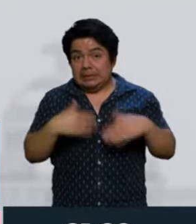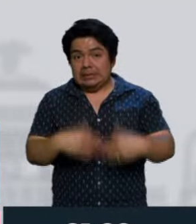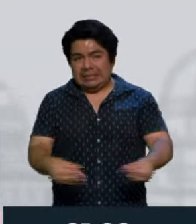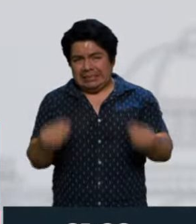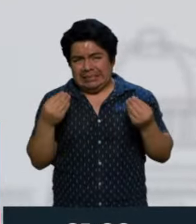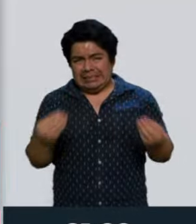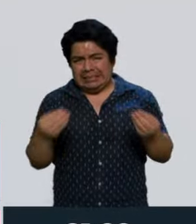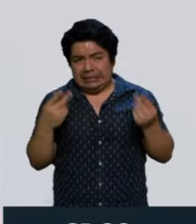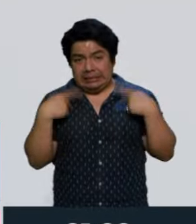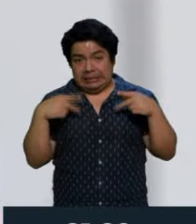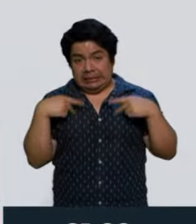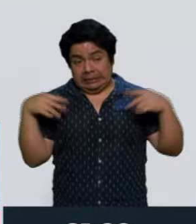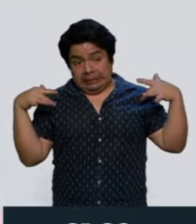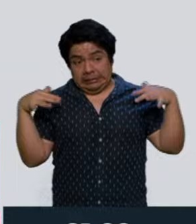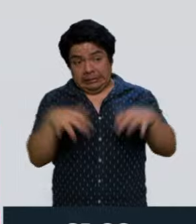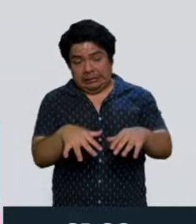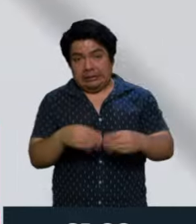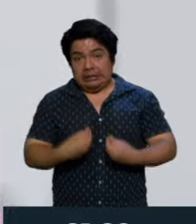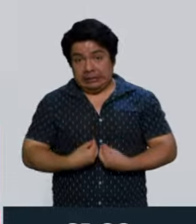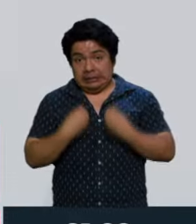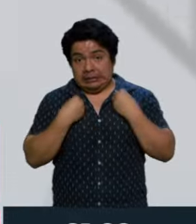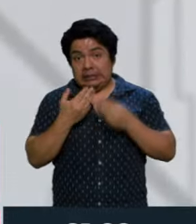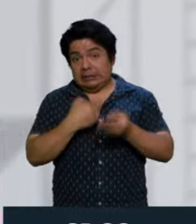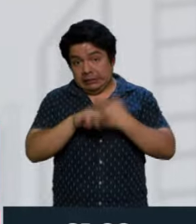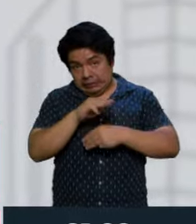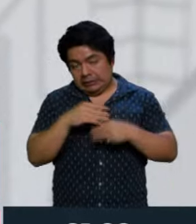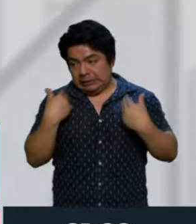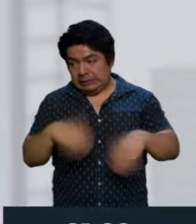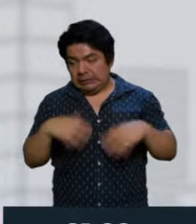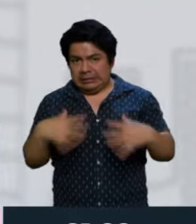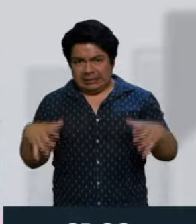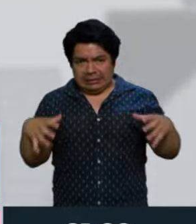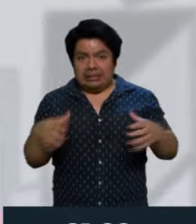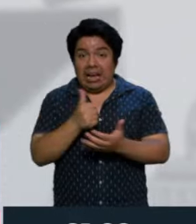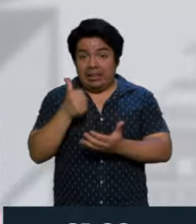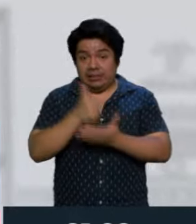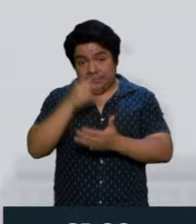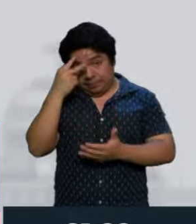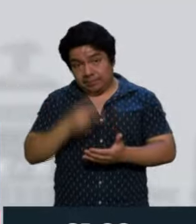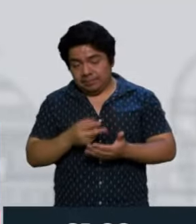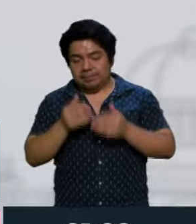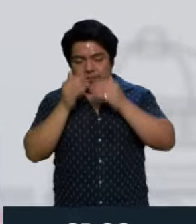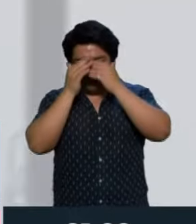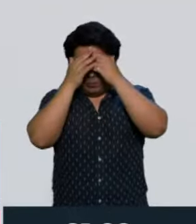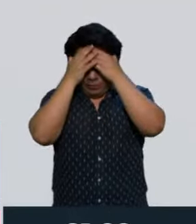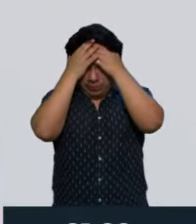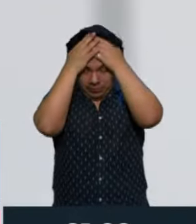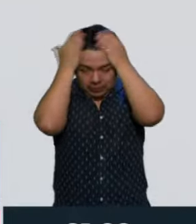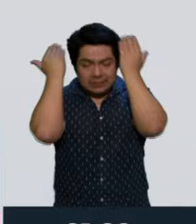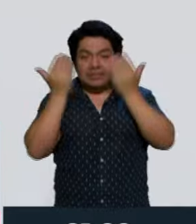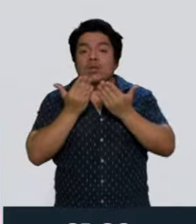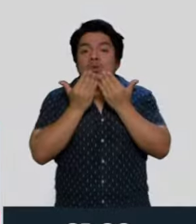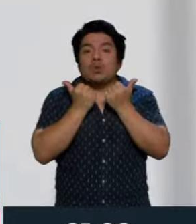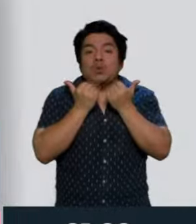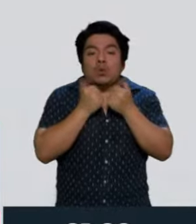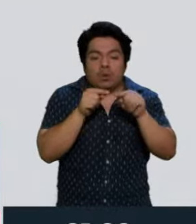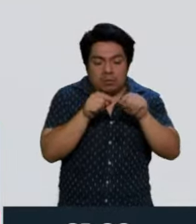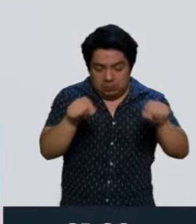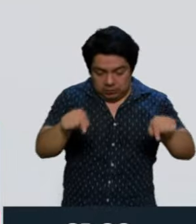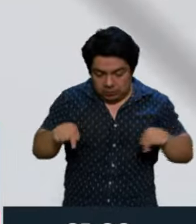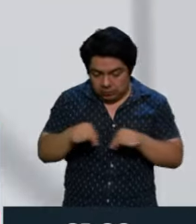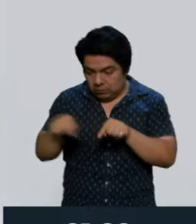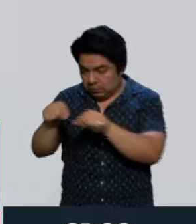densamente habitadas del mundo, es una de las grandes megalópolis, la Ciudad de México, del planeta, no tiene mucho suelo, es decir, el suelo es